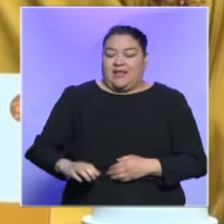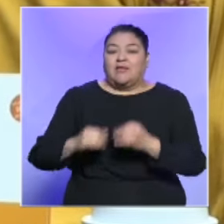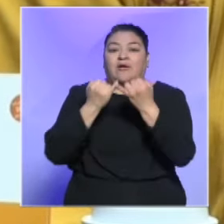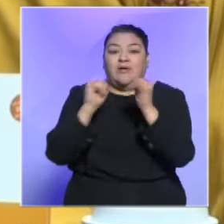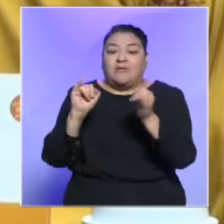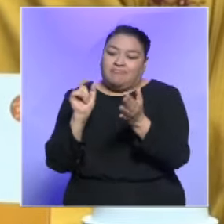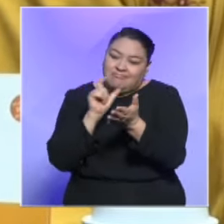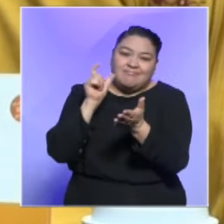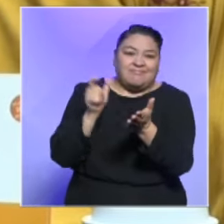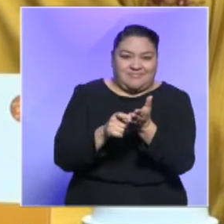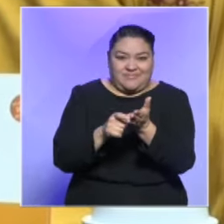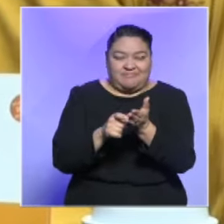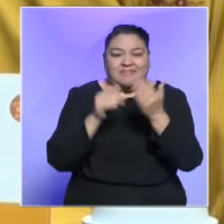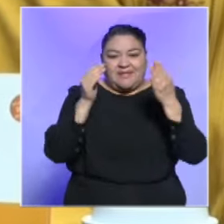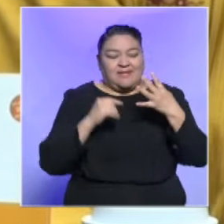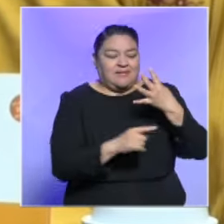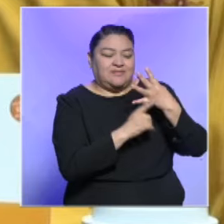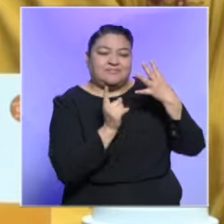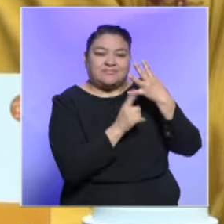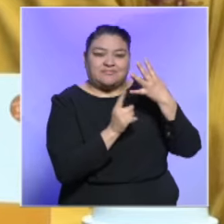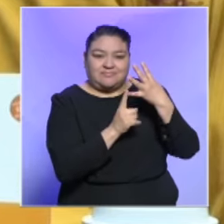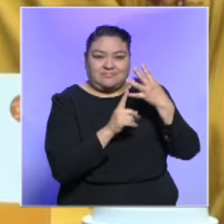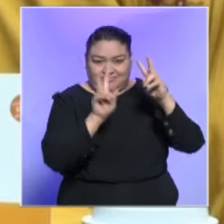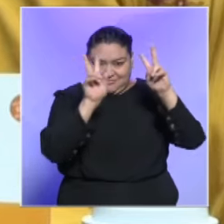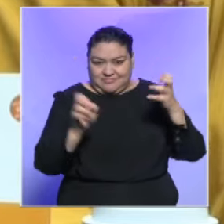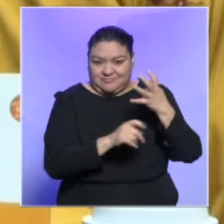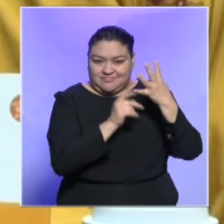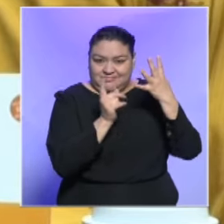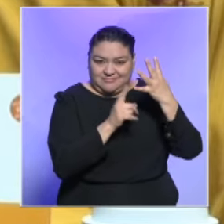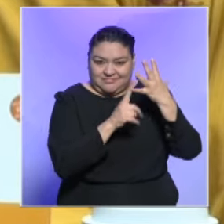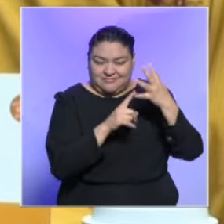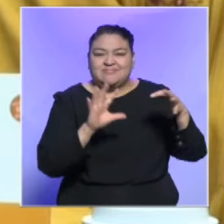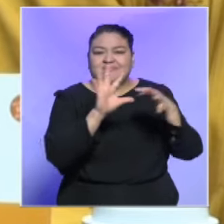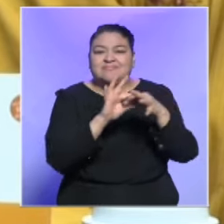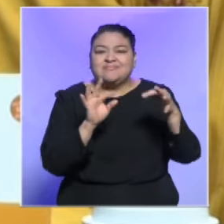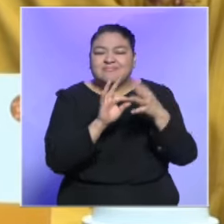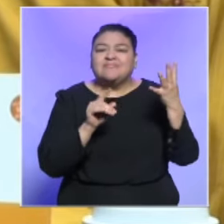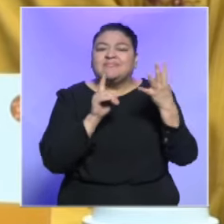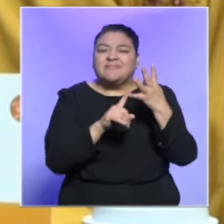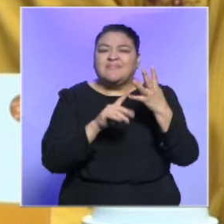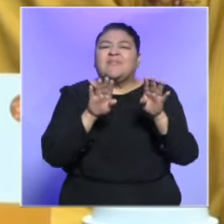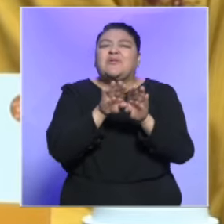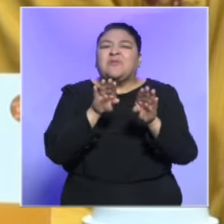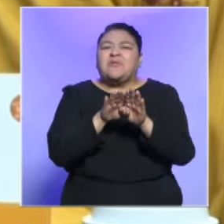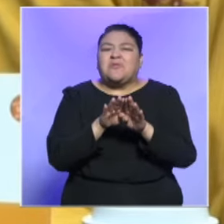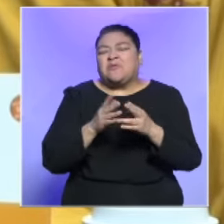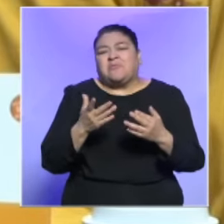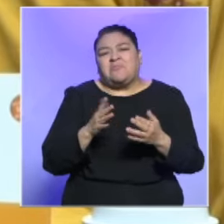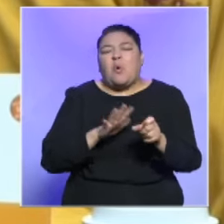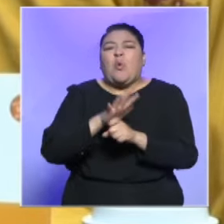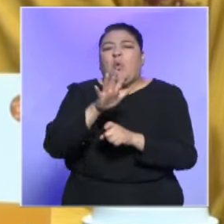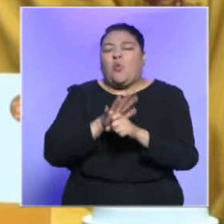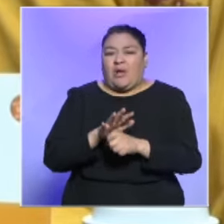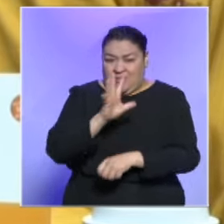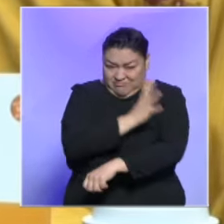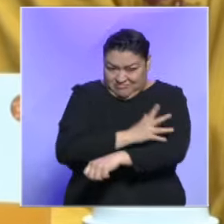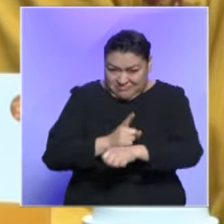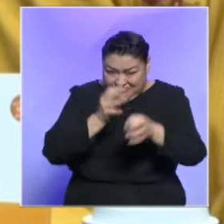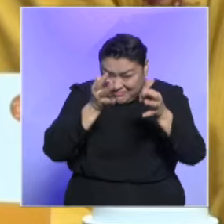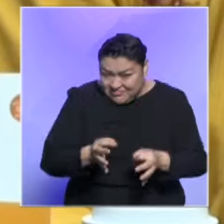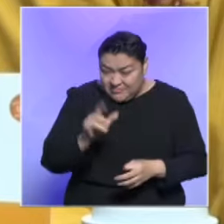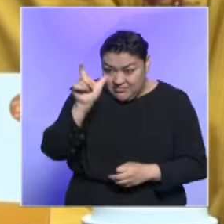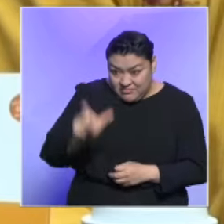independiente. Y en el cuarto capítulo se realiza un análisis crítico sobre el nivel de acceso a las candidaturas